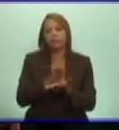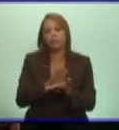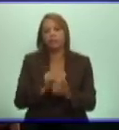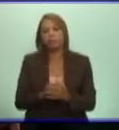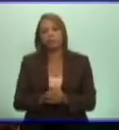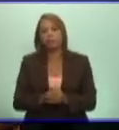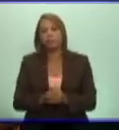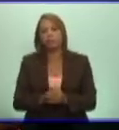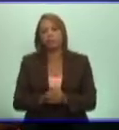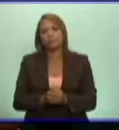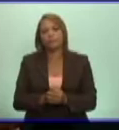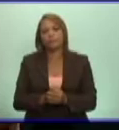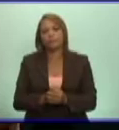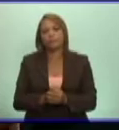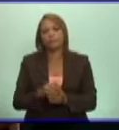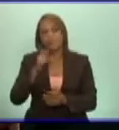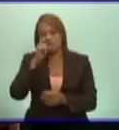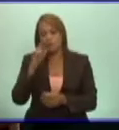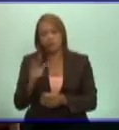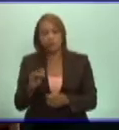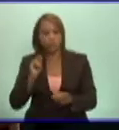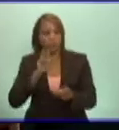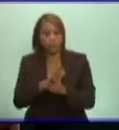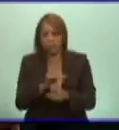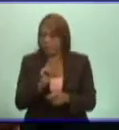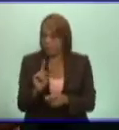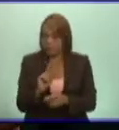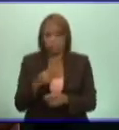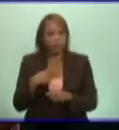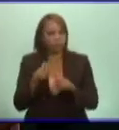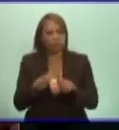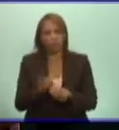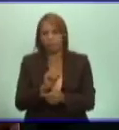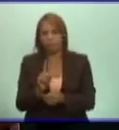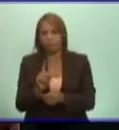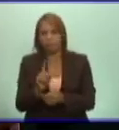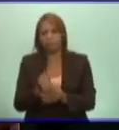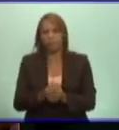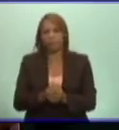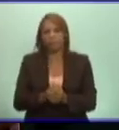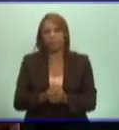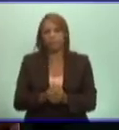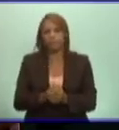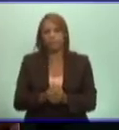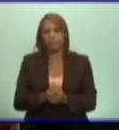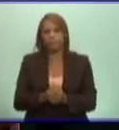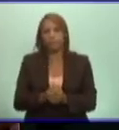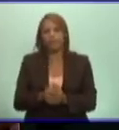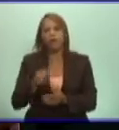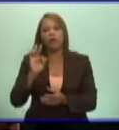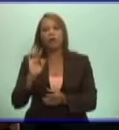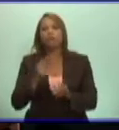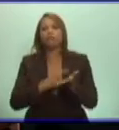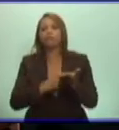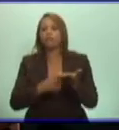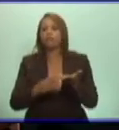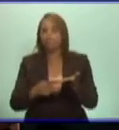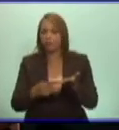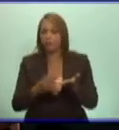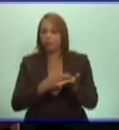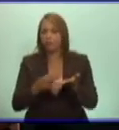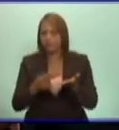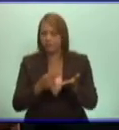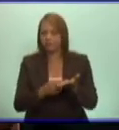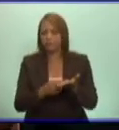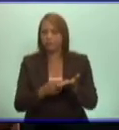será en cuanto los niños se incorporen a la escuela. Existe, de las 8 semanas que, como se ha explicado y muy bien